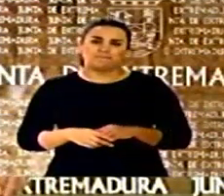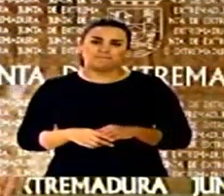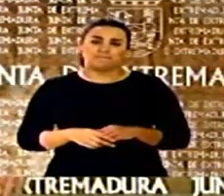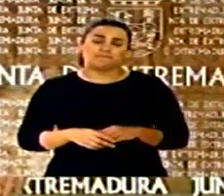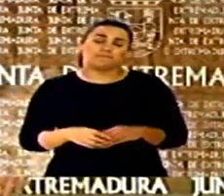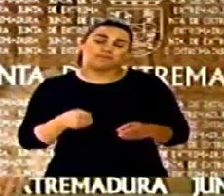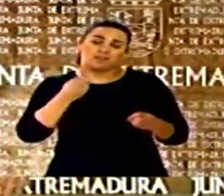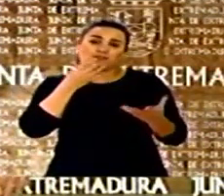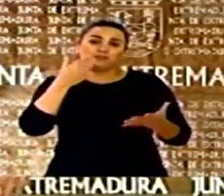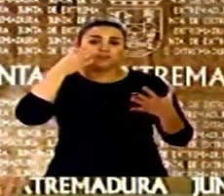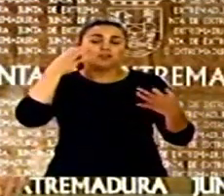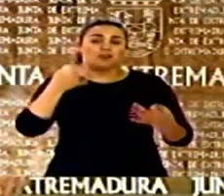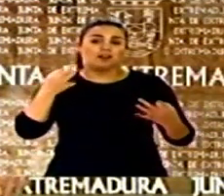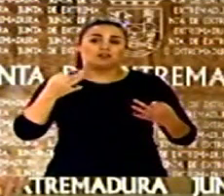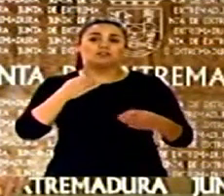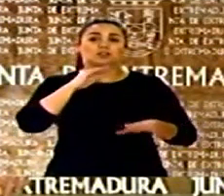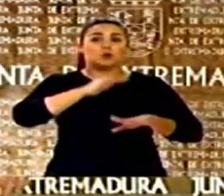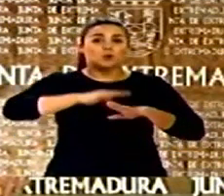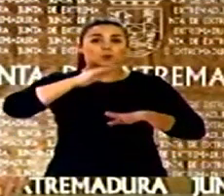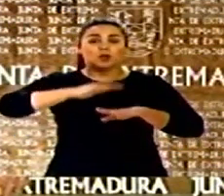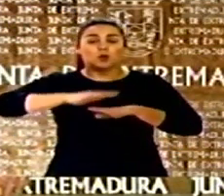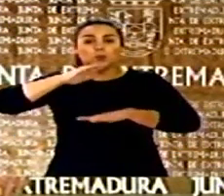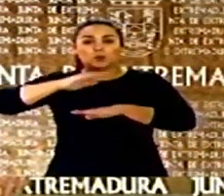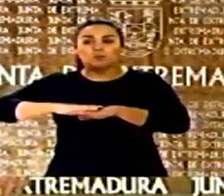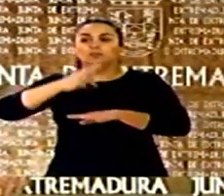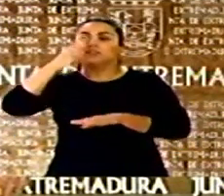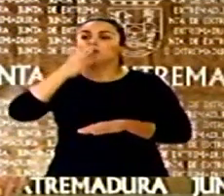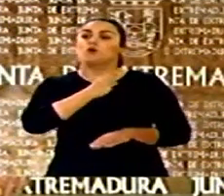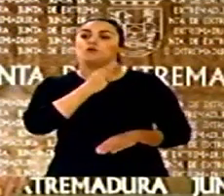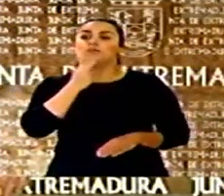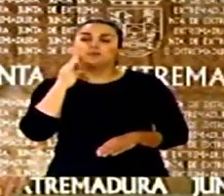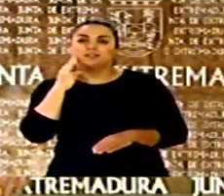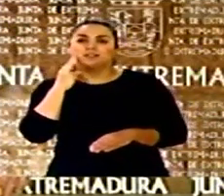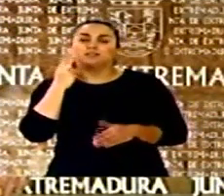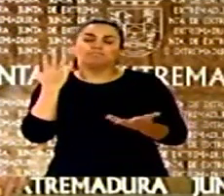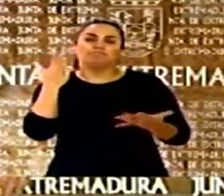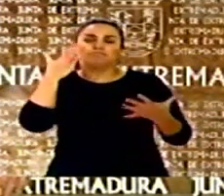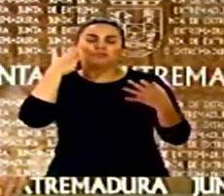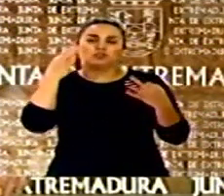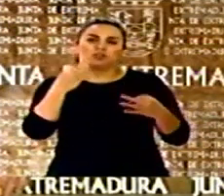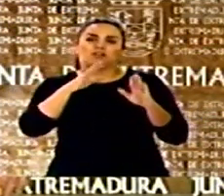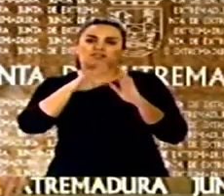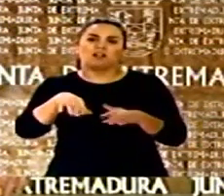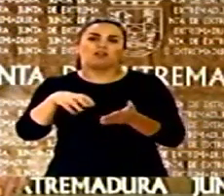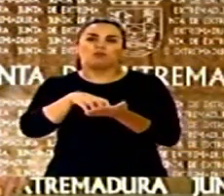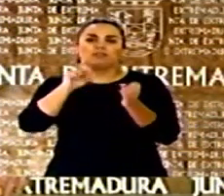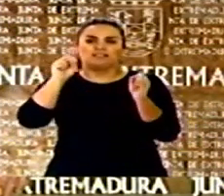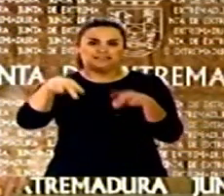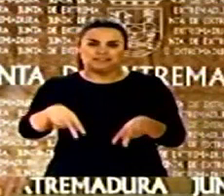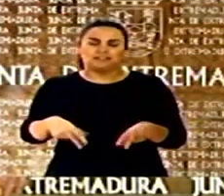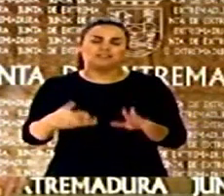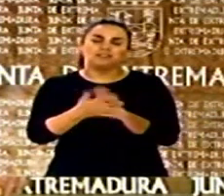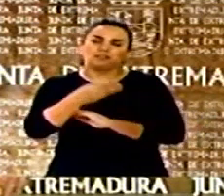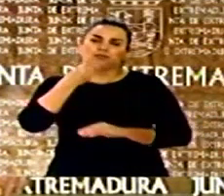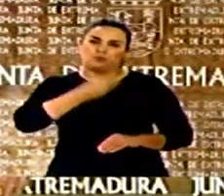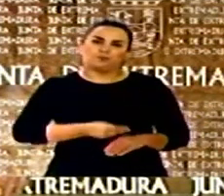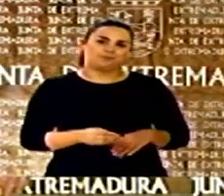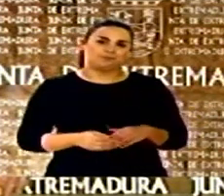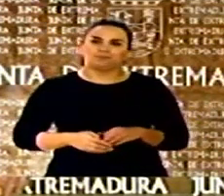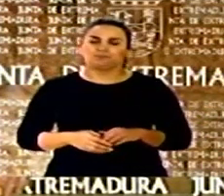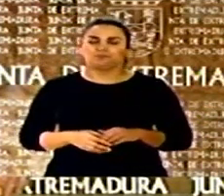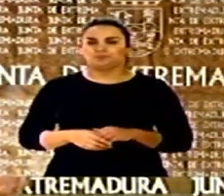cumplidas. Las más complejas, por el tiempo que llevan de elaboración, eran precisamente estas leyes, ¿no?